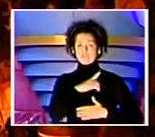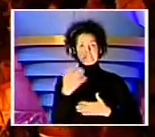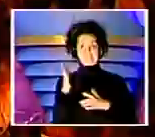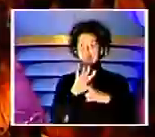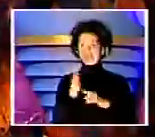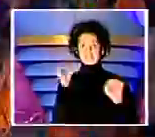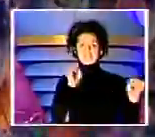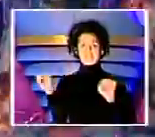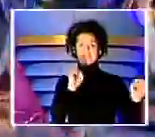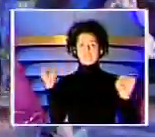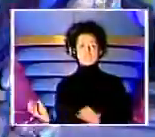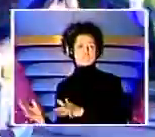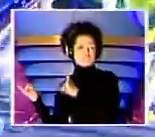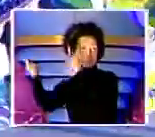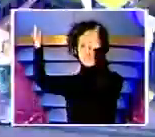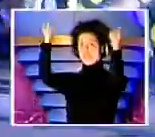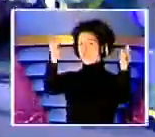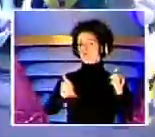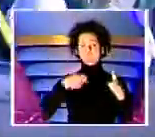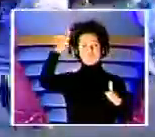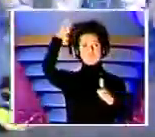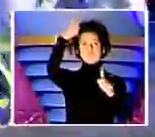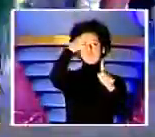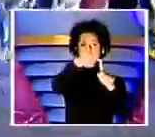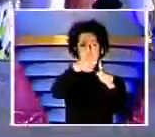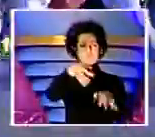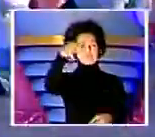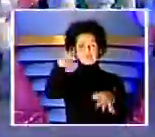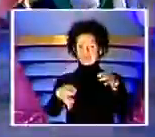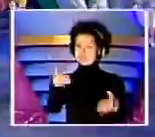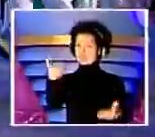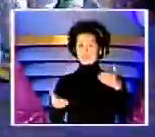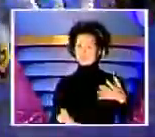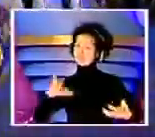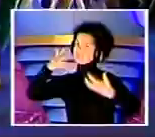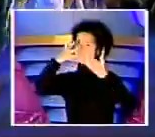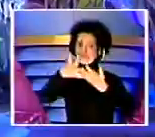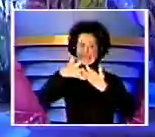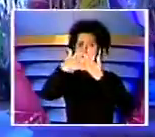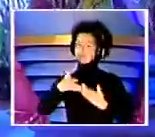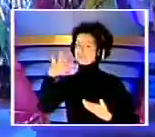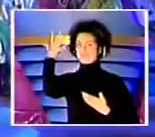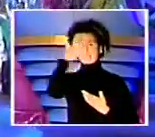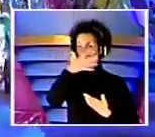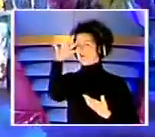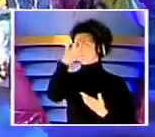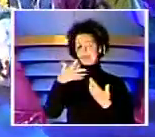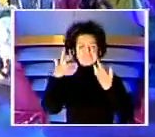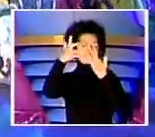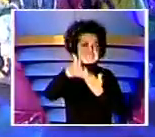de Santa Catalina para luchar contra las injusticias que se hacen en el Carnaval de Las Palmas de Gran